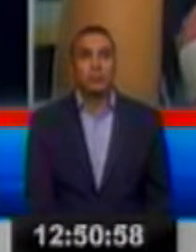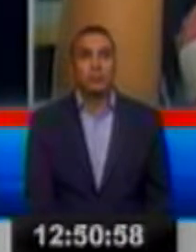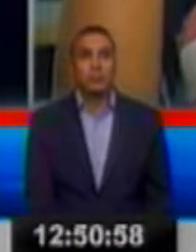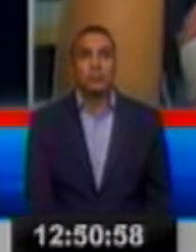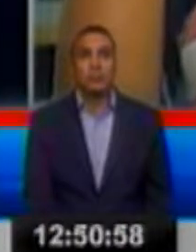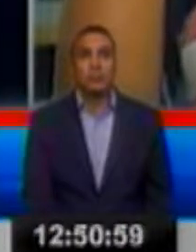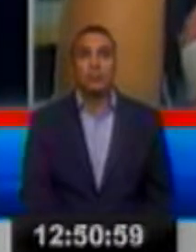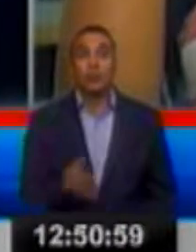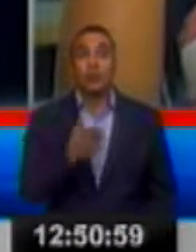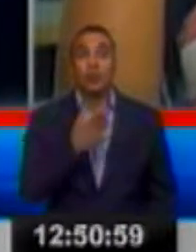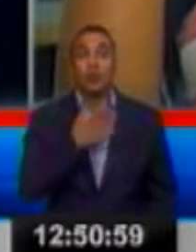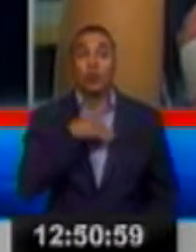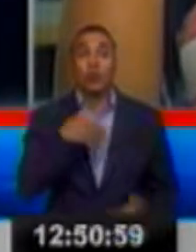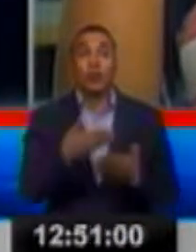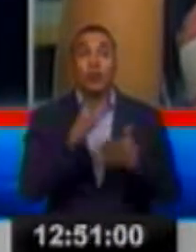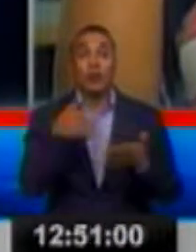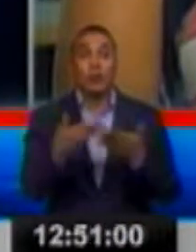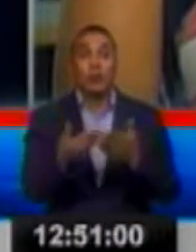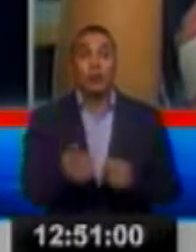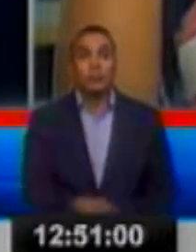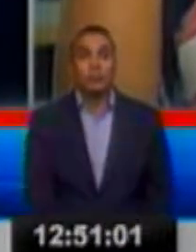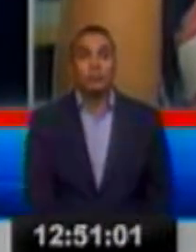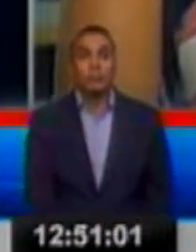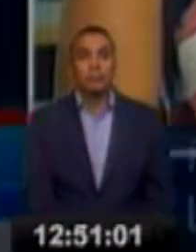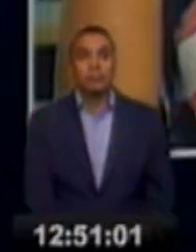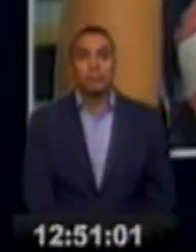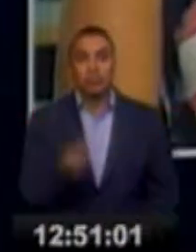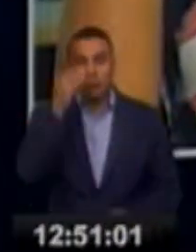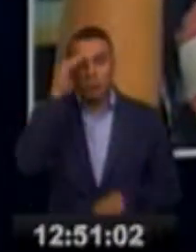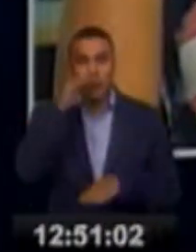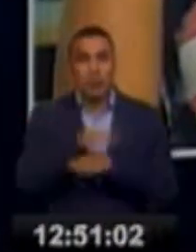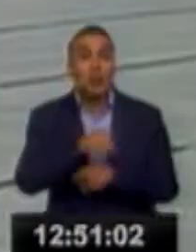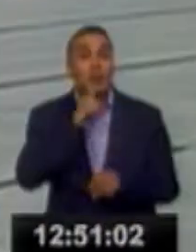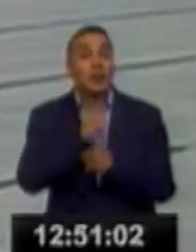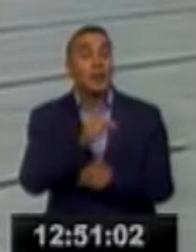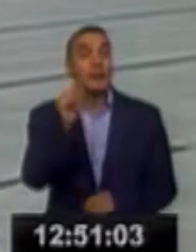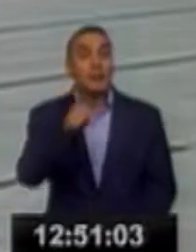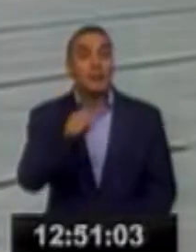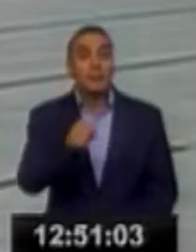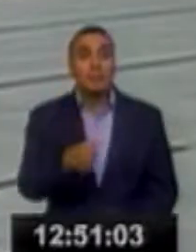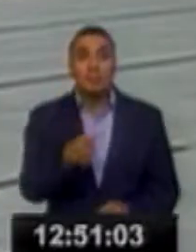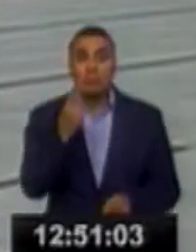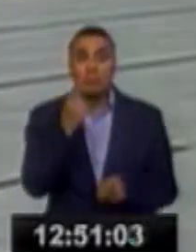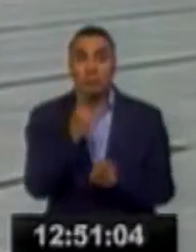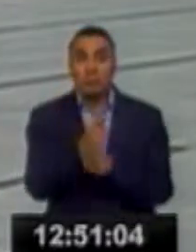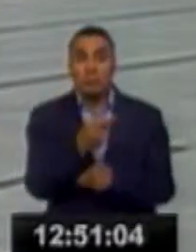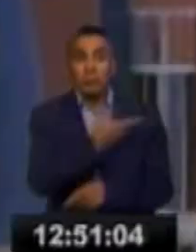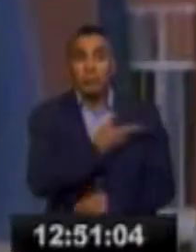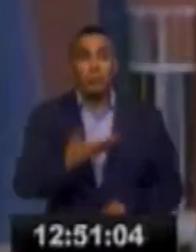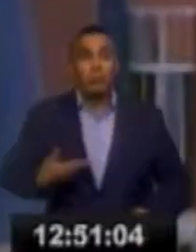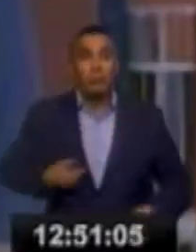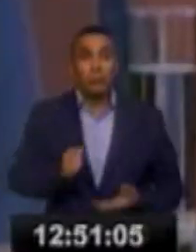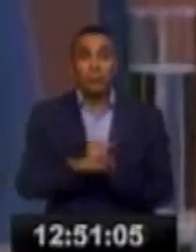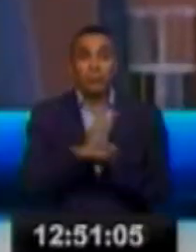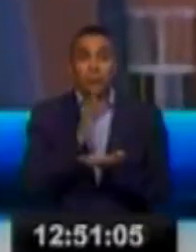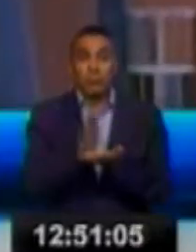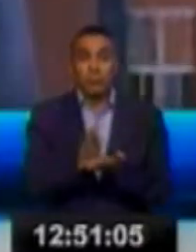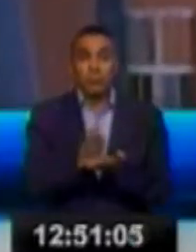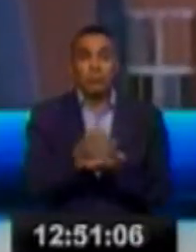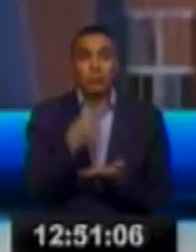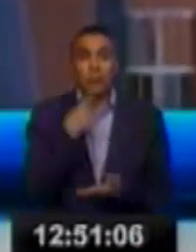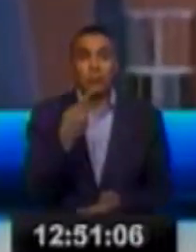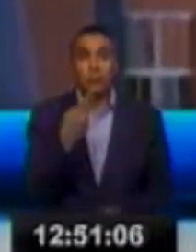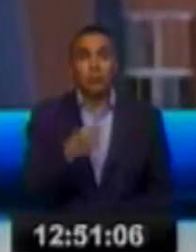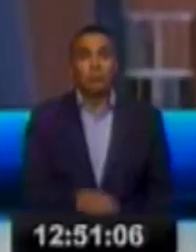¿Qué tal? ¿Cómo están, compañeros en estudios, amigos televidentes? Buenas tardes, así es. Y fue precisamente el presidente de la Asamblea Nacional, César Litardo,